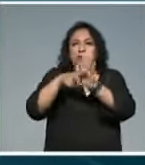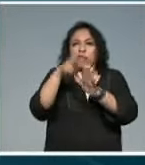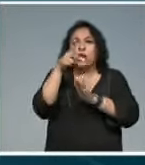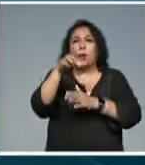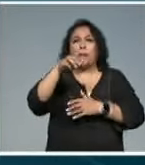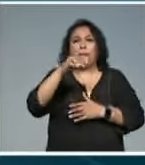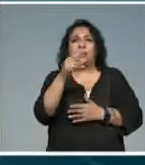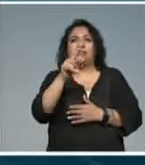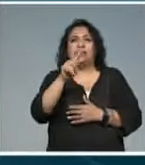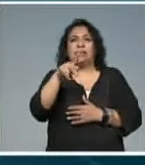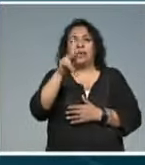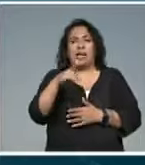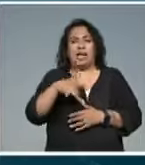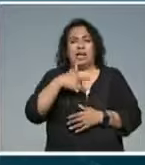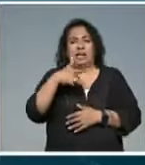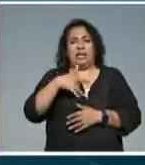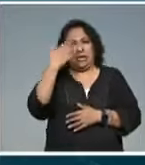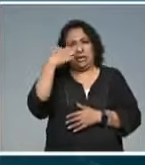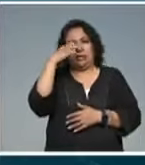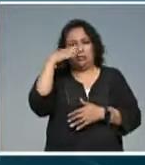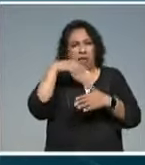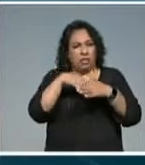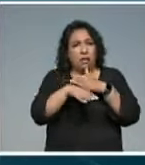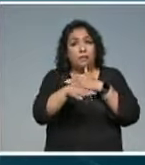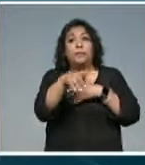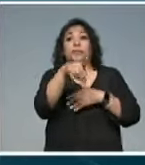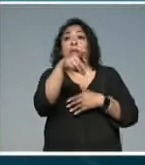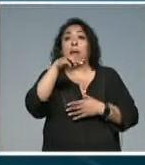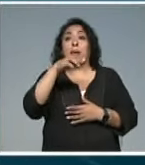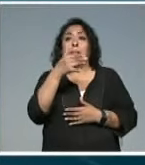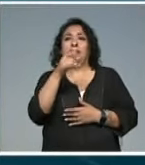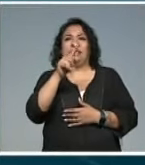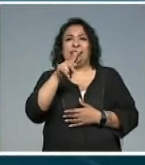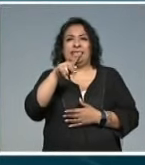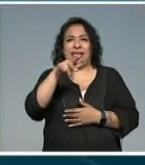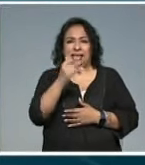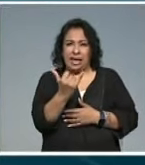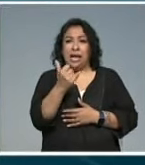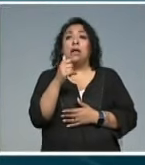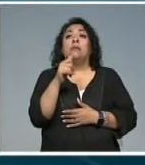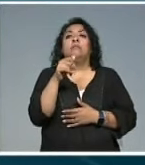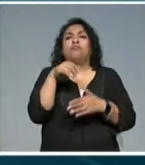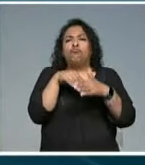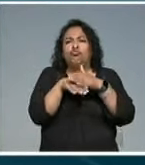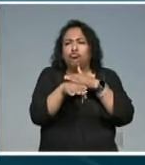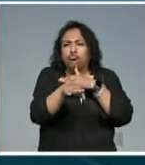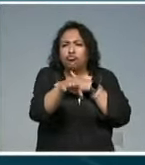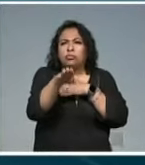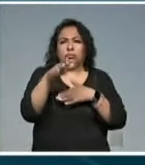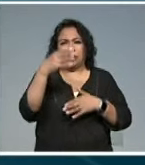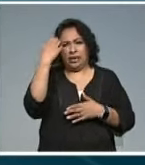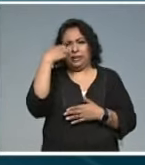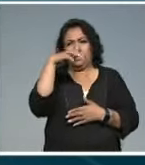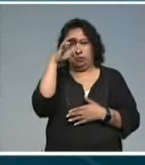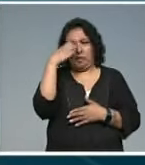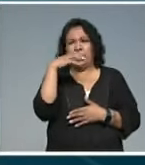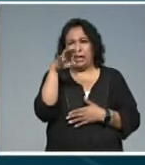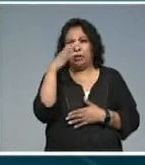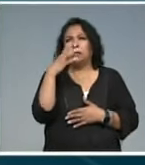Mística, la experiencia sensorial. Mística es una experiencia inmersiva con